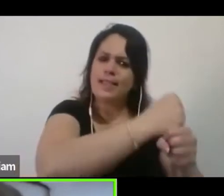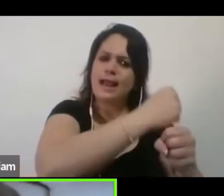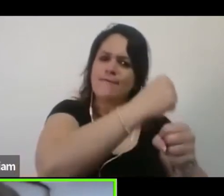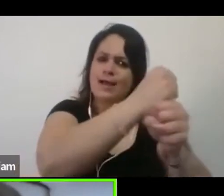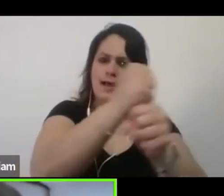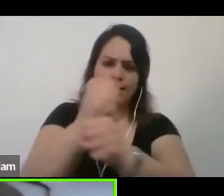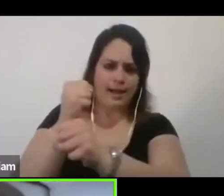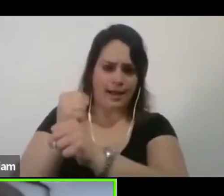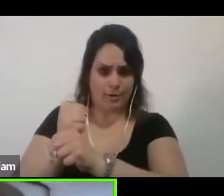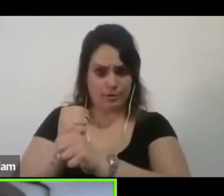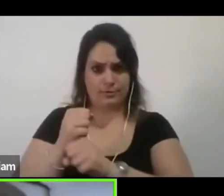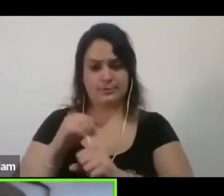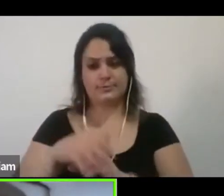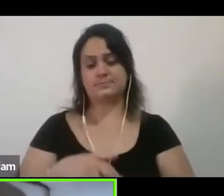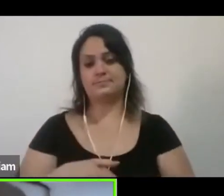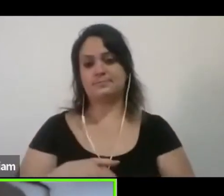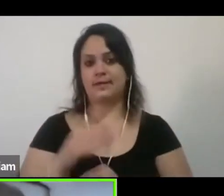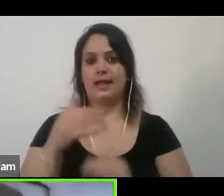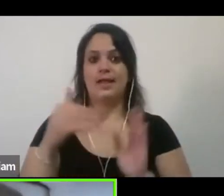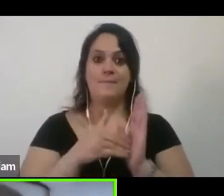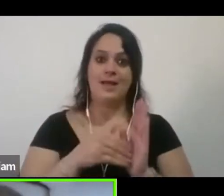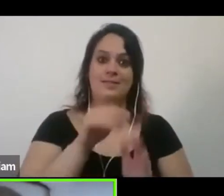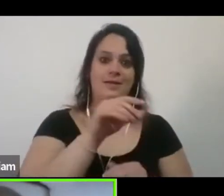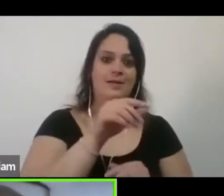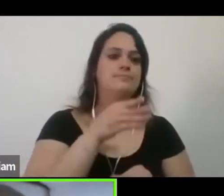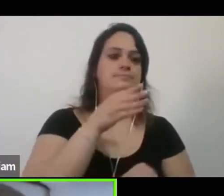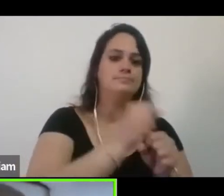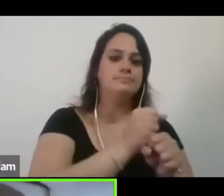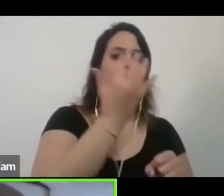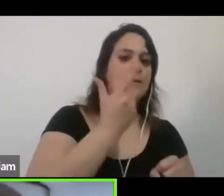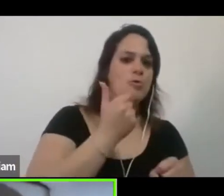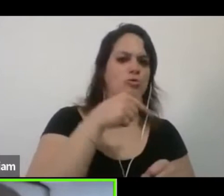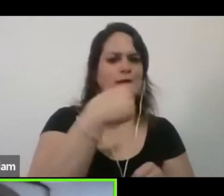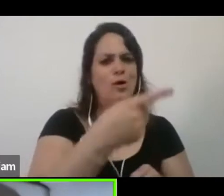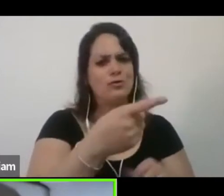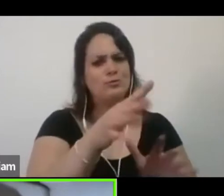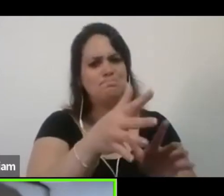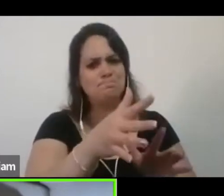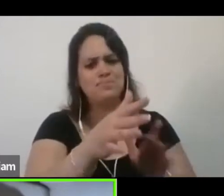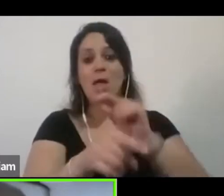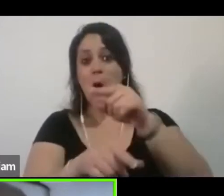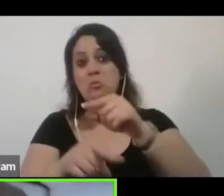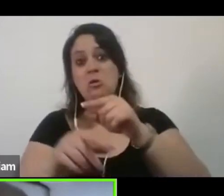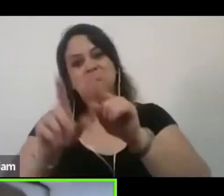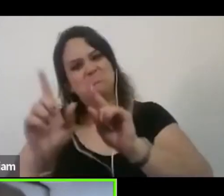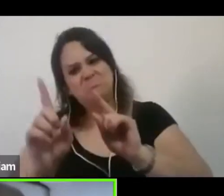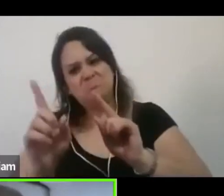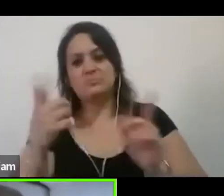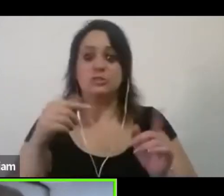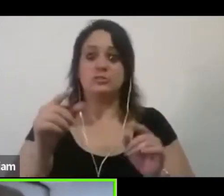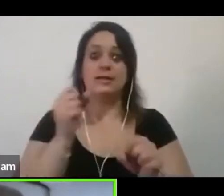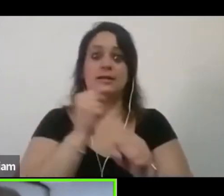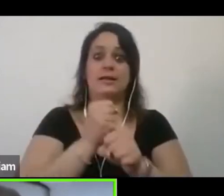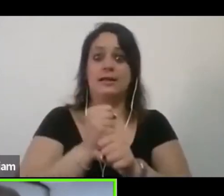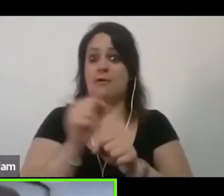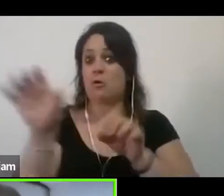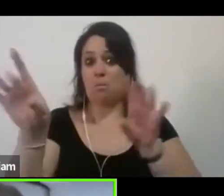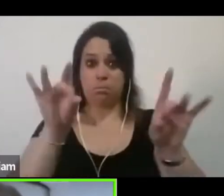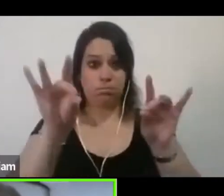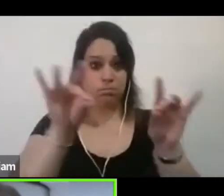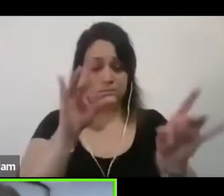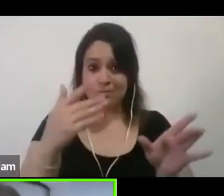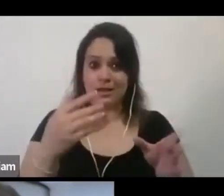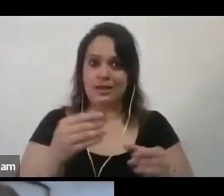donde uno quiere y elige trabajar desde la profesión que ha elegido. Y